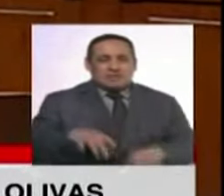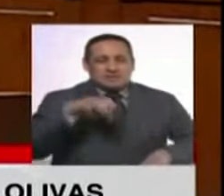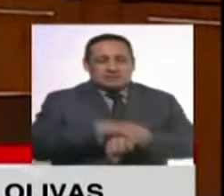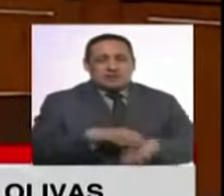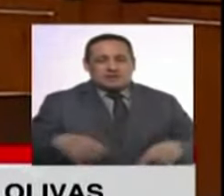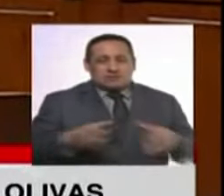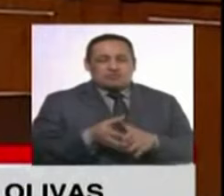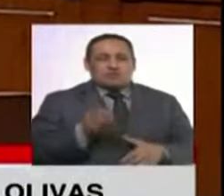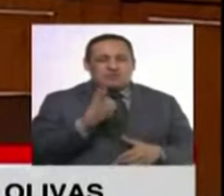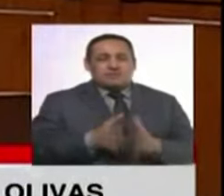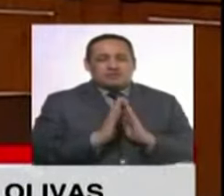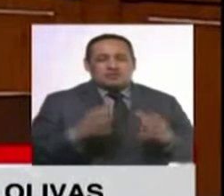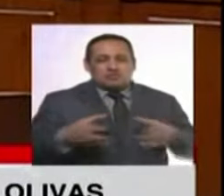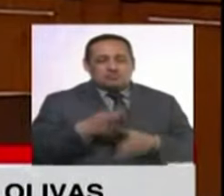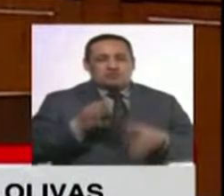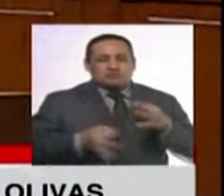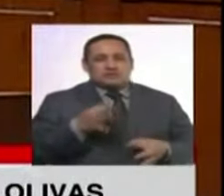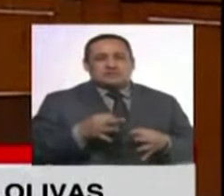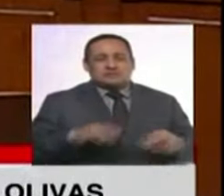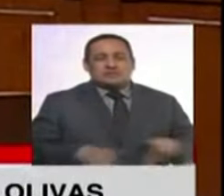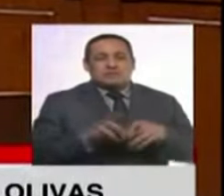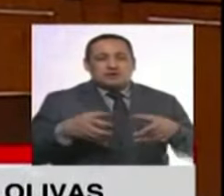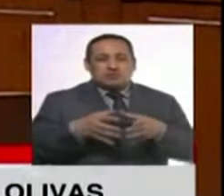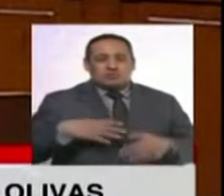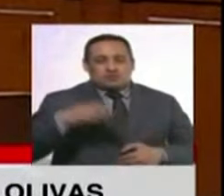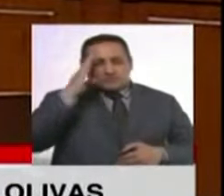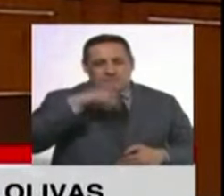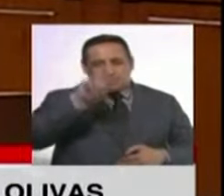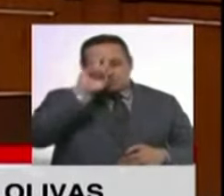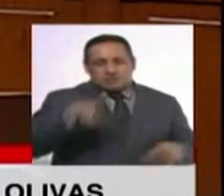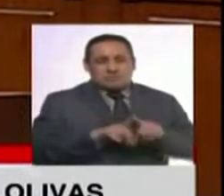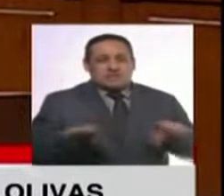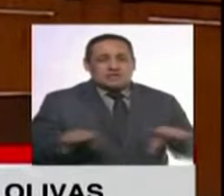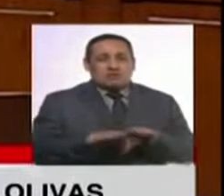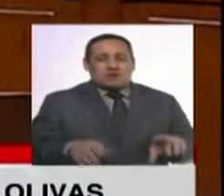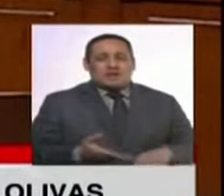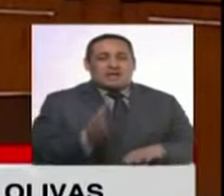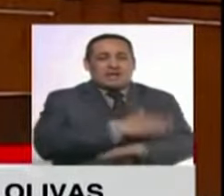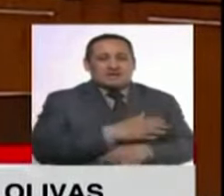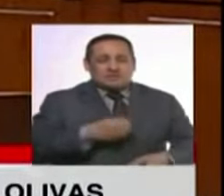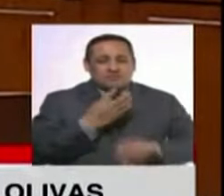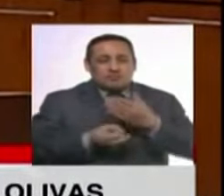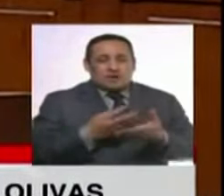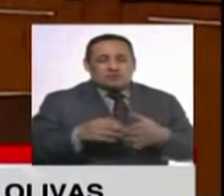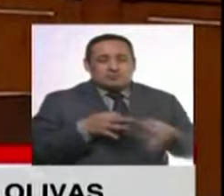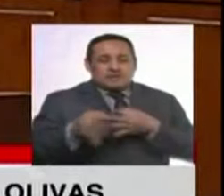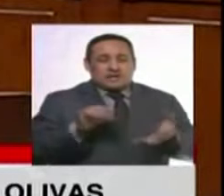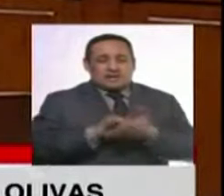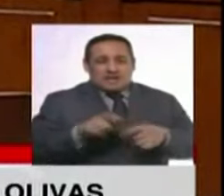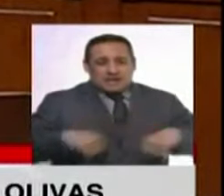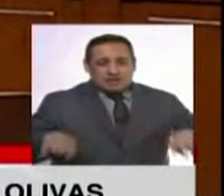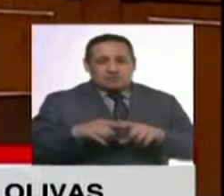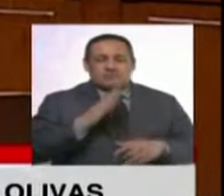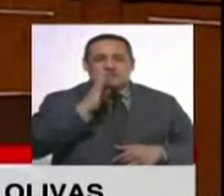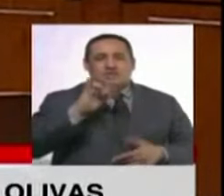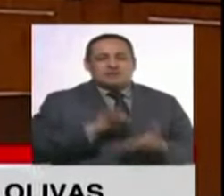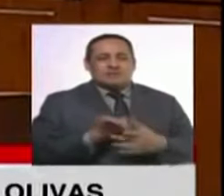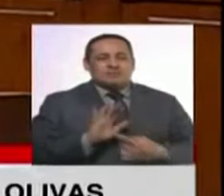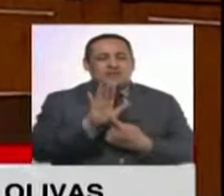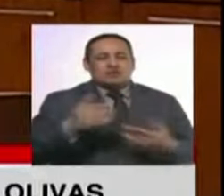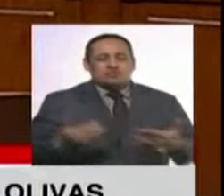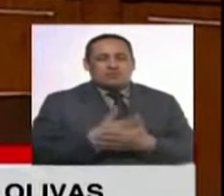de los pedidos por la justicia y la Policía Nacional también dijo forma ya declarado que es la disposición de que se le